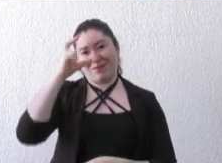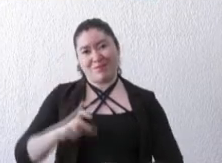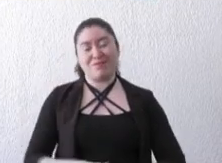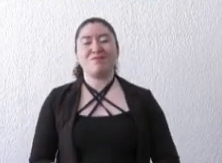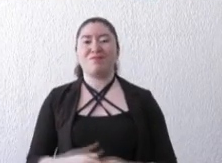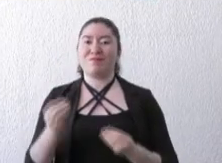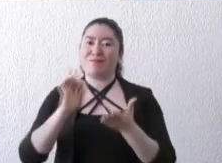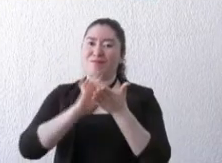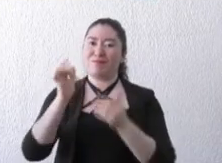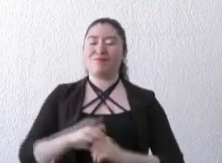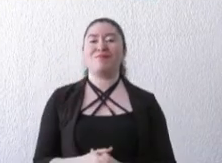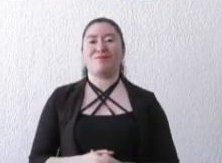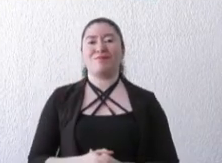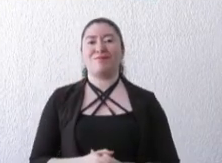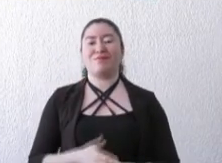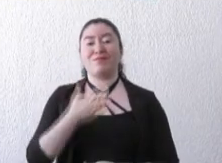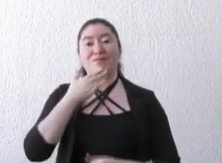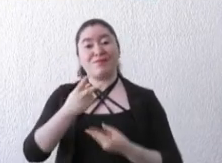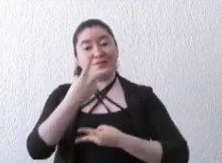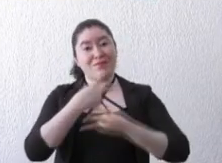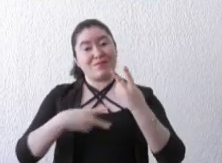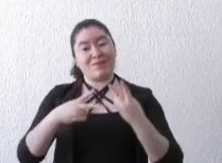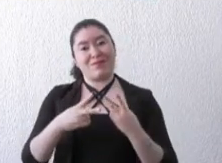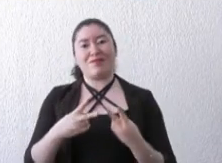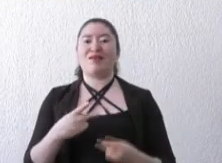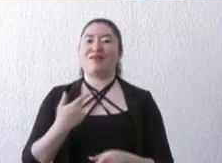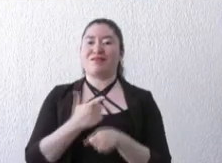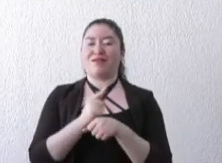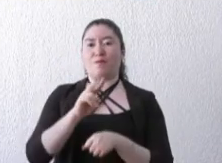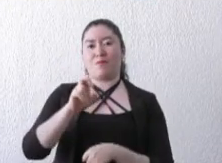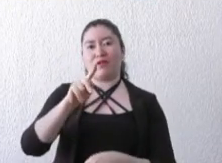bienvenida del licenciado Víctor Hugo Romo de Vivar Guerra.